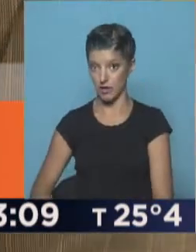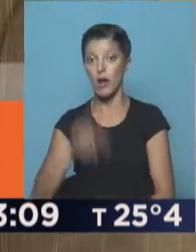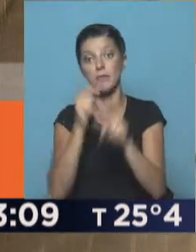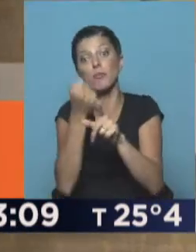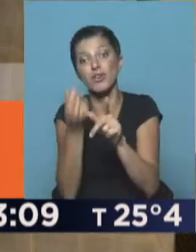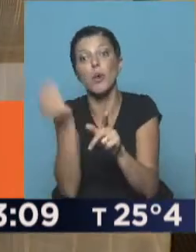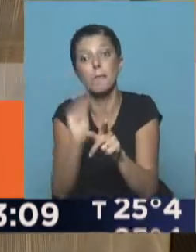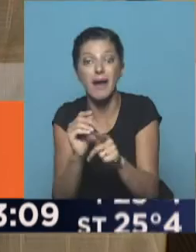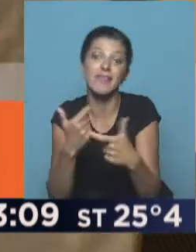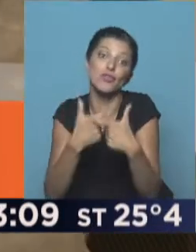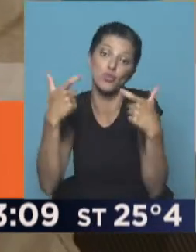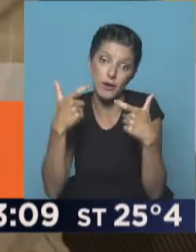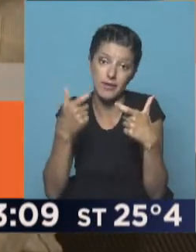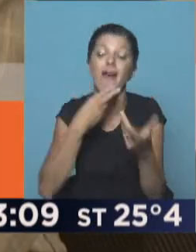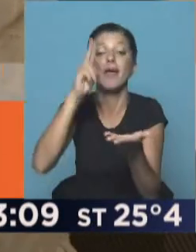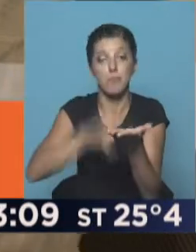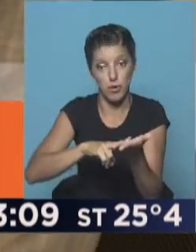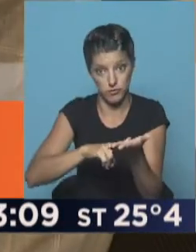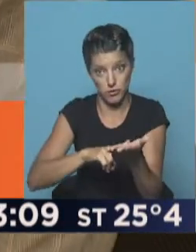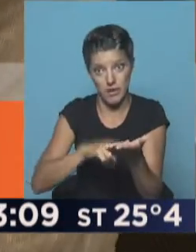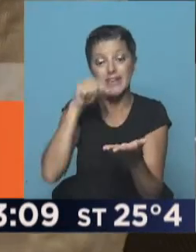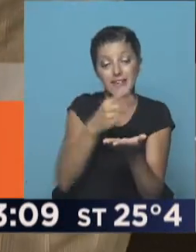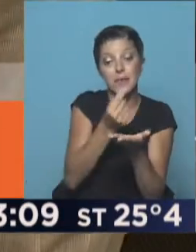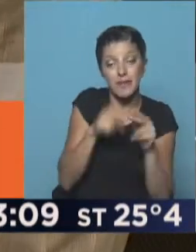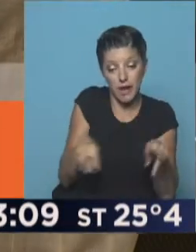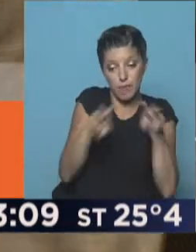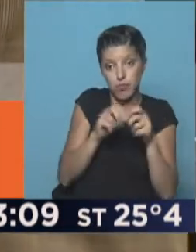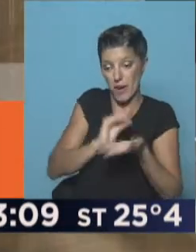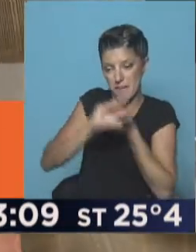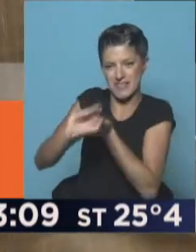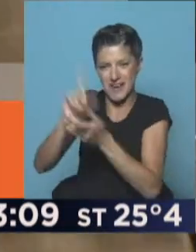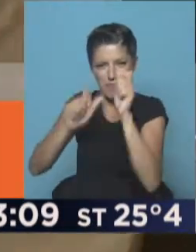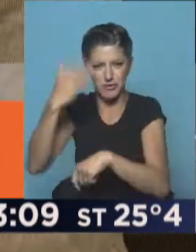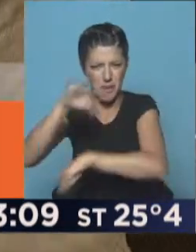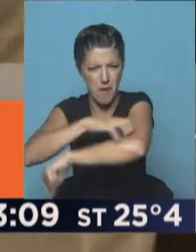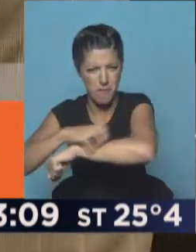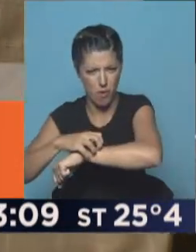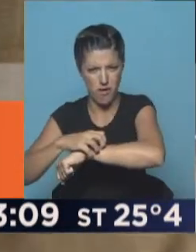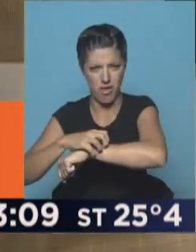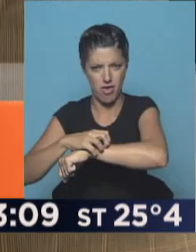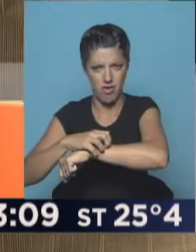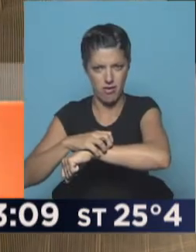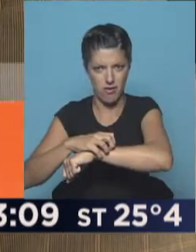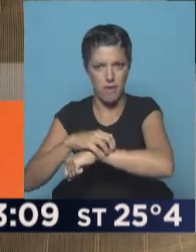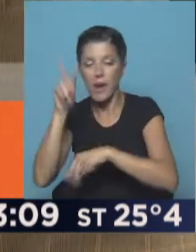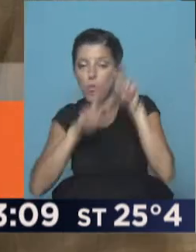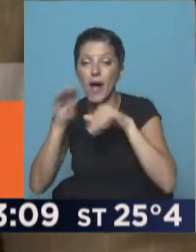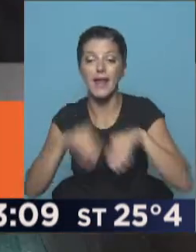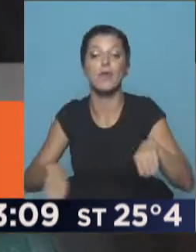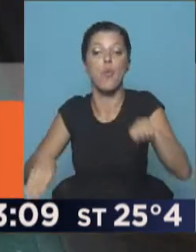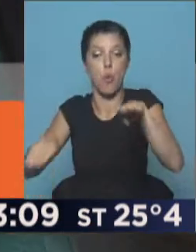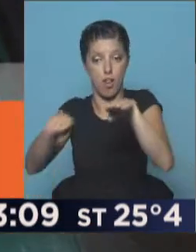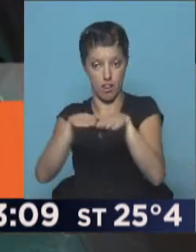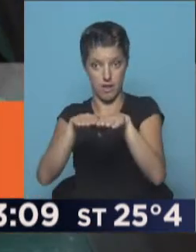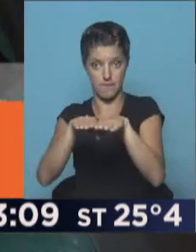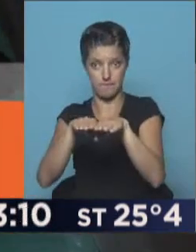poco más de suerte cobrarle algo y tratar de invertir eso en la gente menos afortunada para tratar de propender a la igualdad de oportunidades. Y de